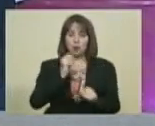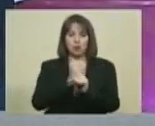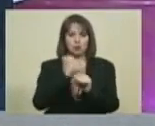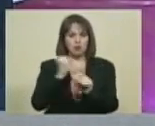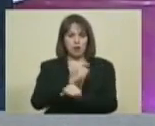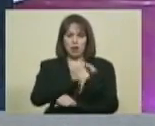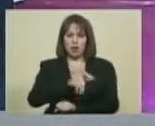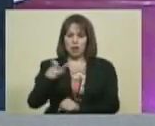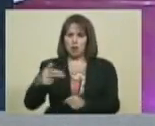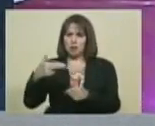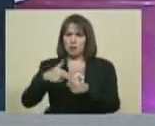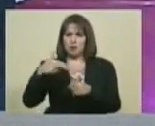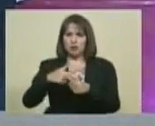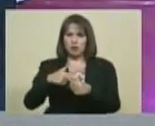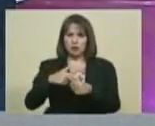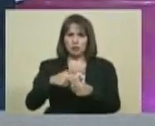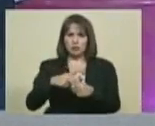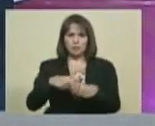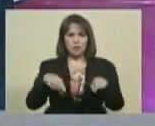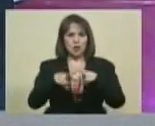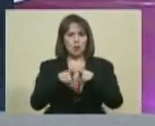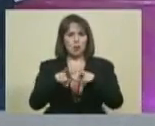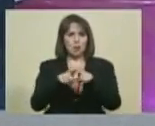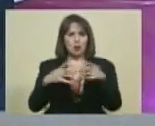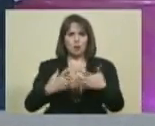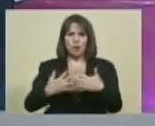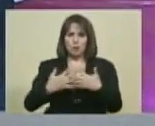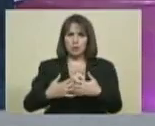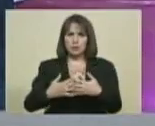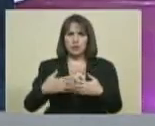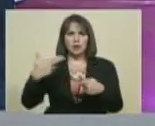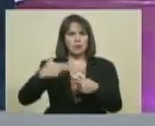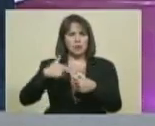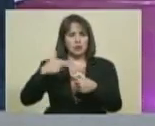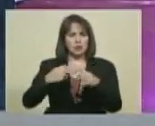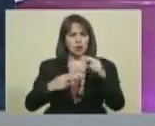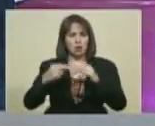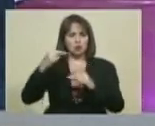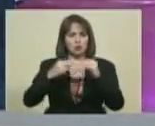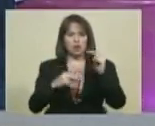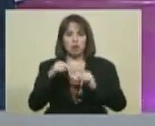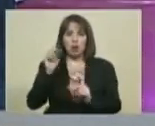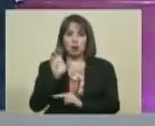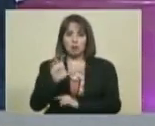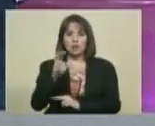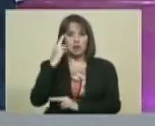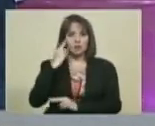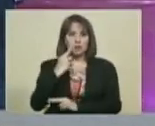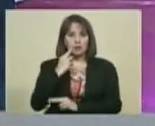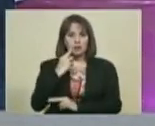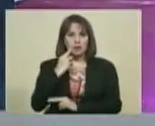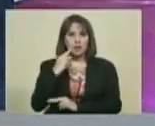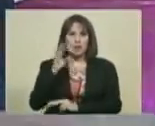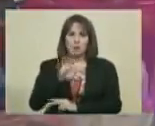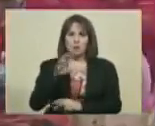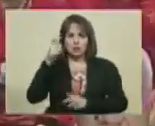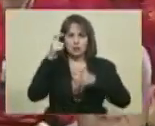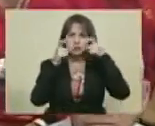petrolera, es una PDVSA que está construyendo la patria de Bolívar, la patria de Hugo